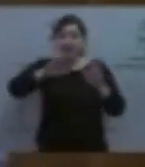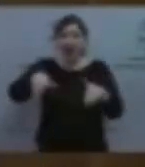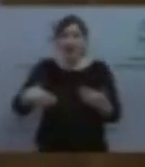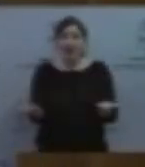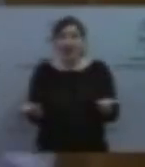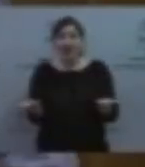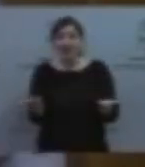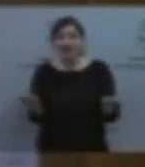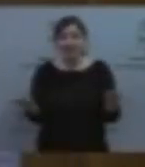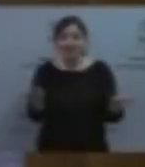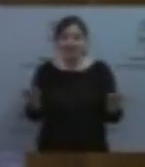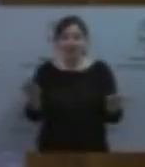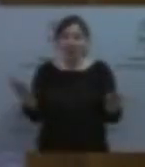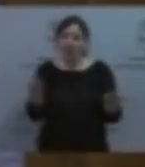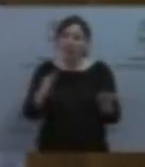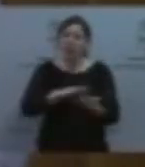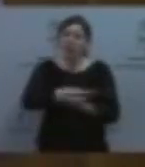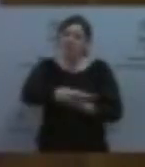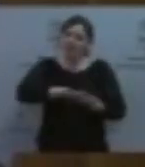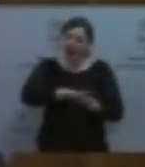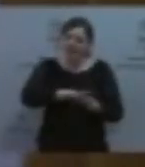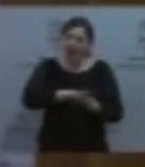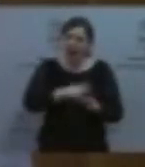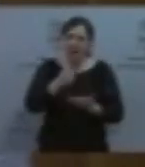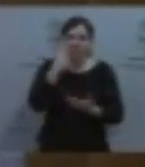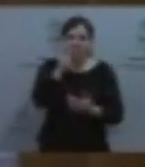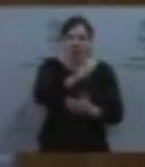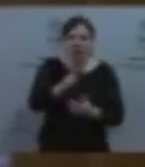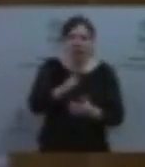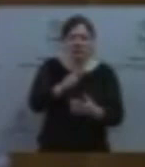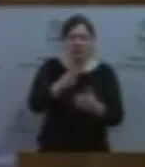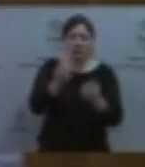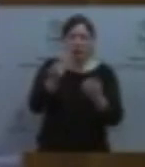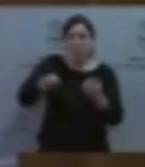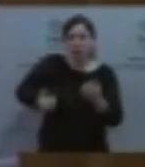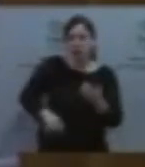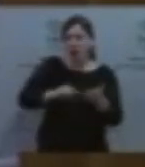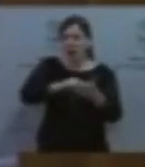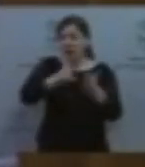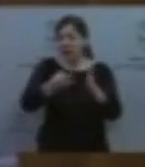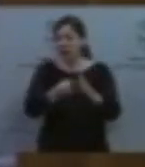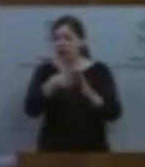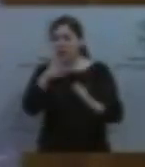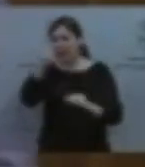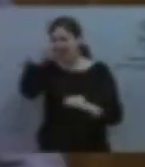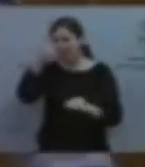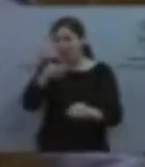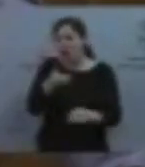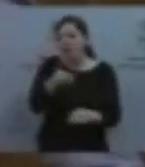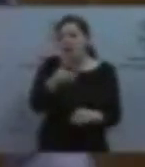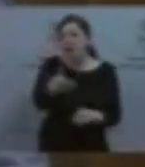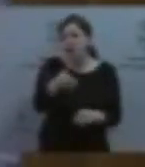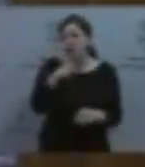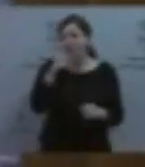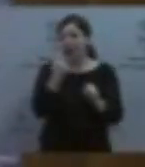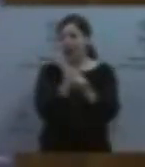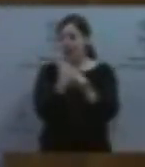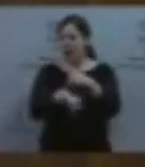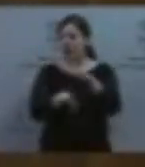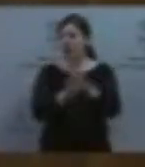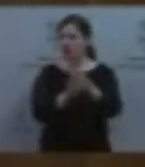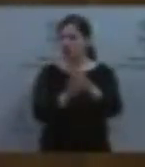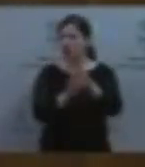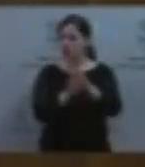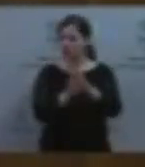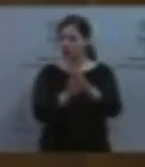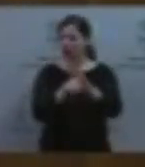un plan de futuro en el que se constatase la voluntad de mantener el empleo y la actividad, y no se, ni siquiera se cumplió el plazo